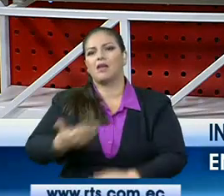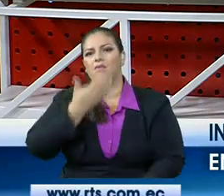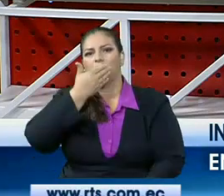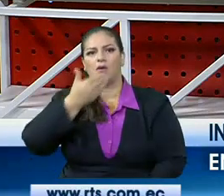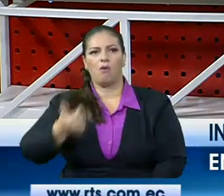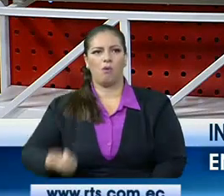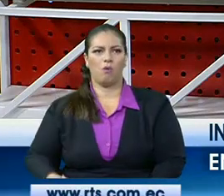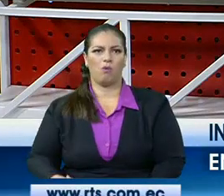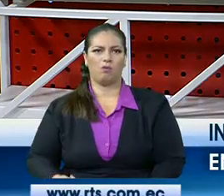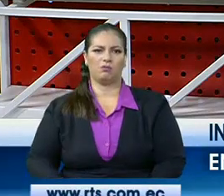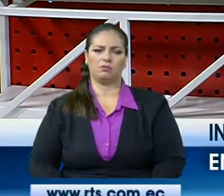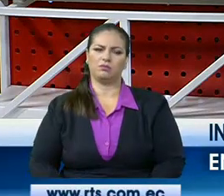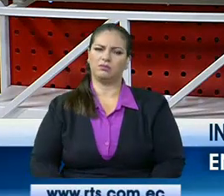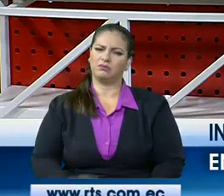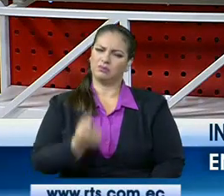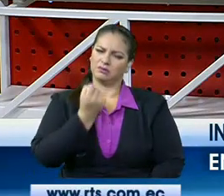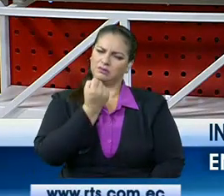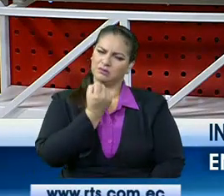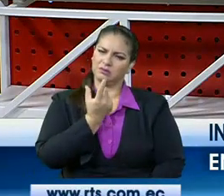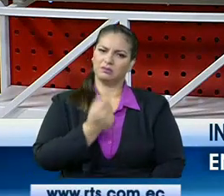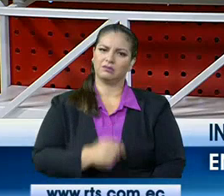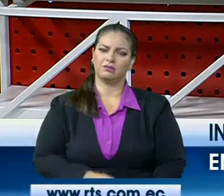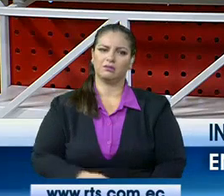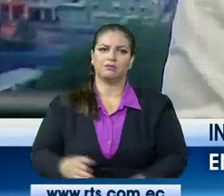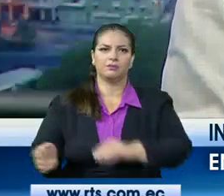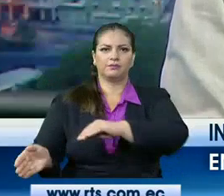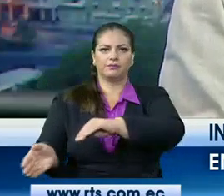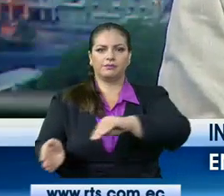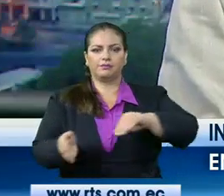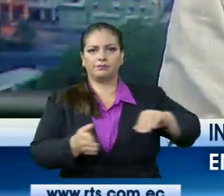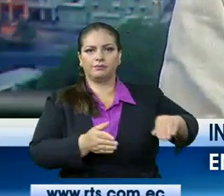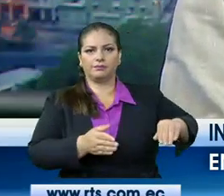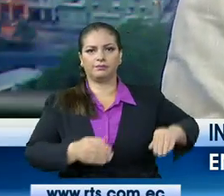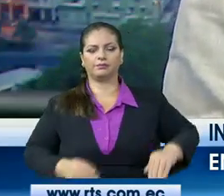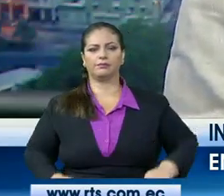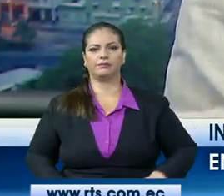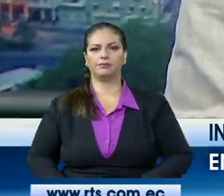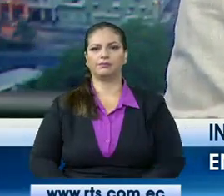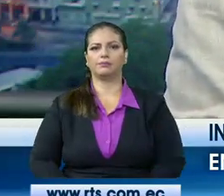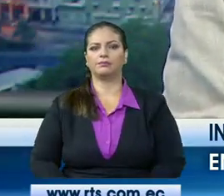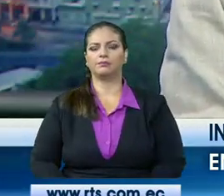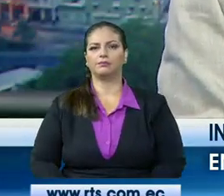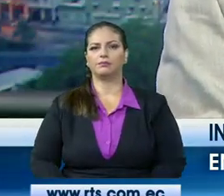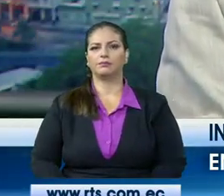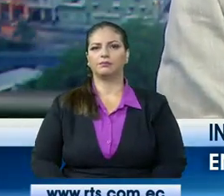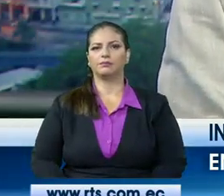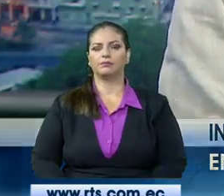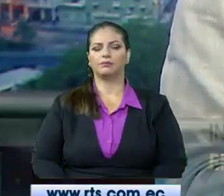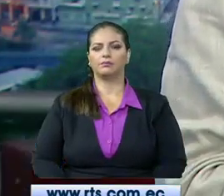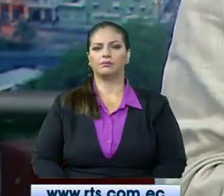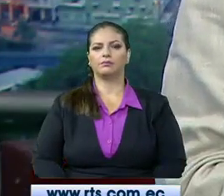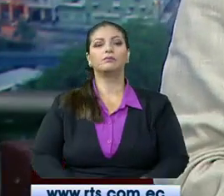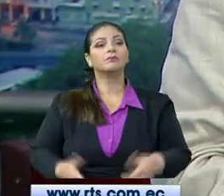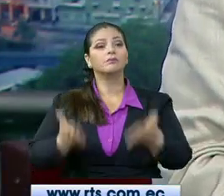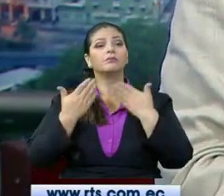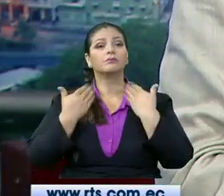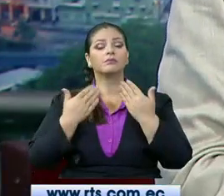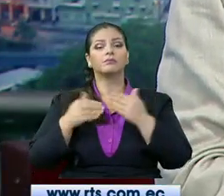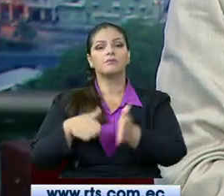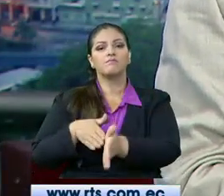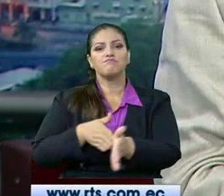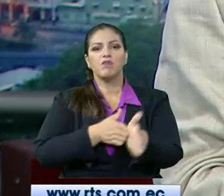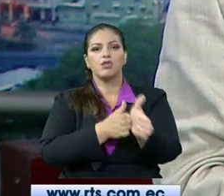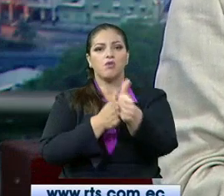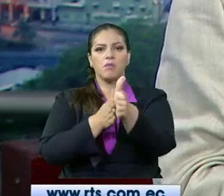serios problemas. Detienen a un sujeto acusado de atracar a varias personas en los alrededores de los paraderos de la Metrovía en Guayaquil. El